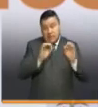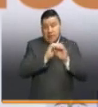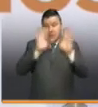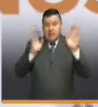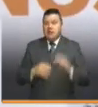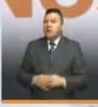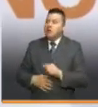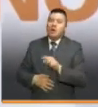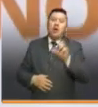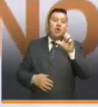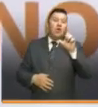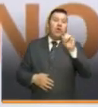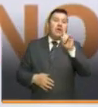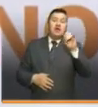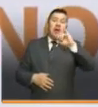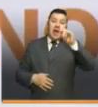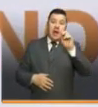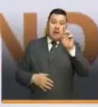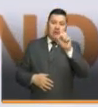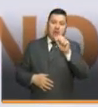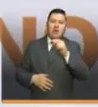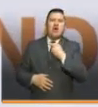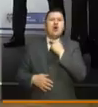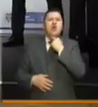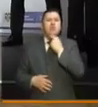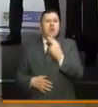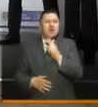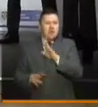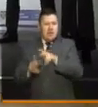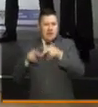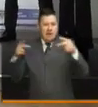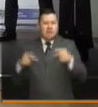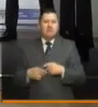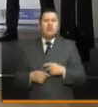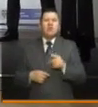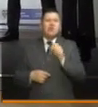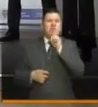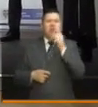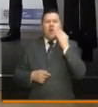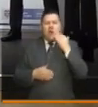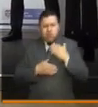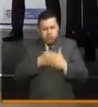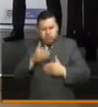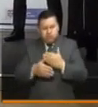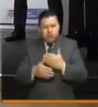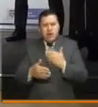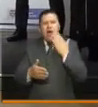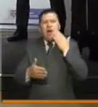jaime montaño del periódico voces regionales pregunta hasta cuándo va a avanzar esta iniciativa